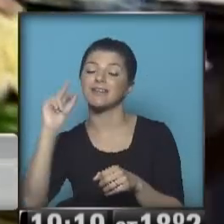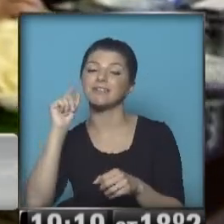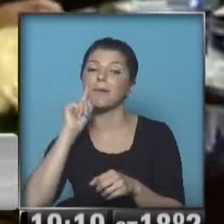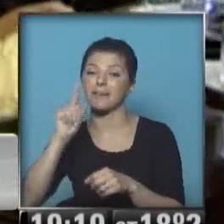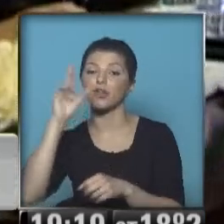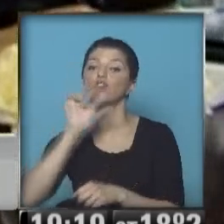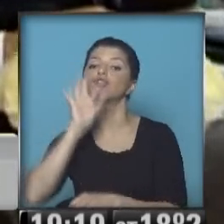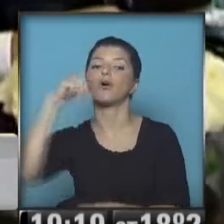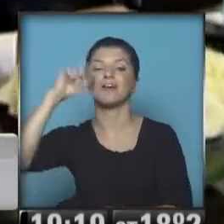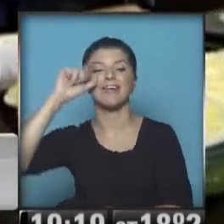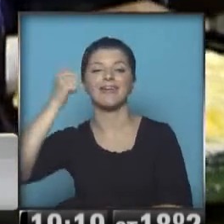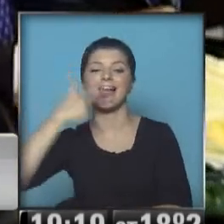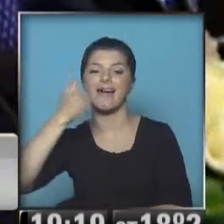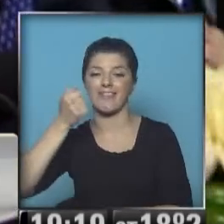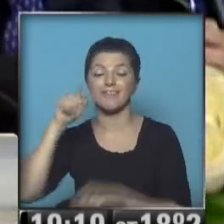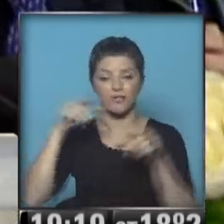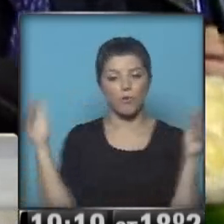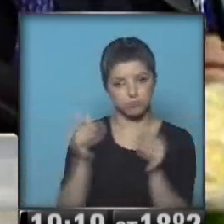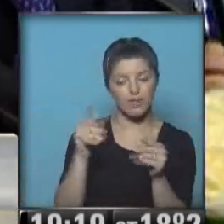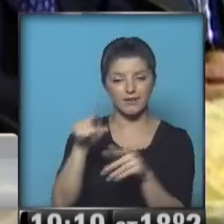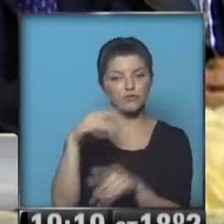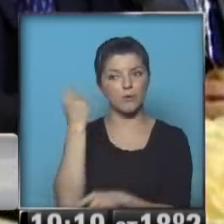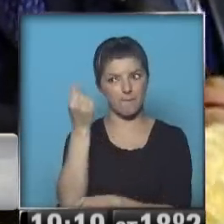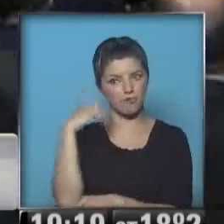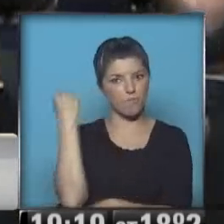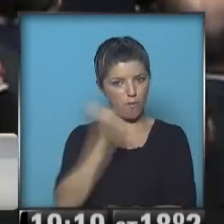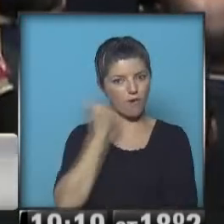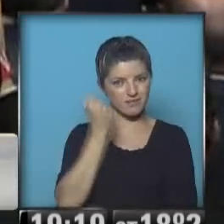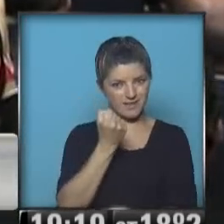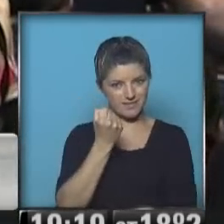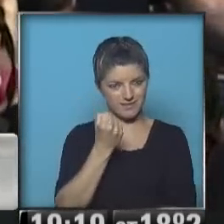una inversión muy, muy importante a raíz de estas obras.